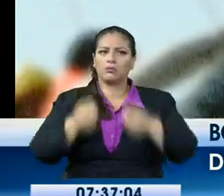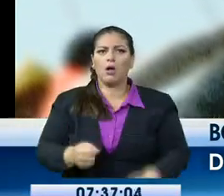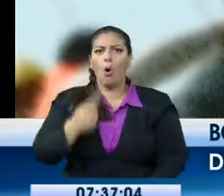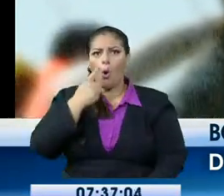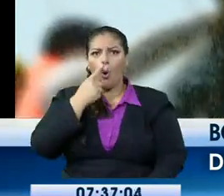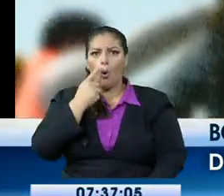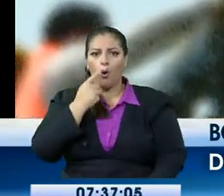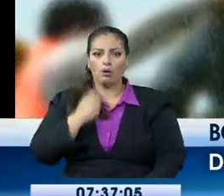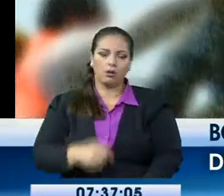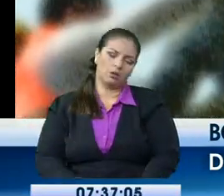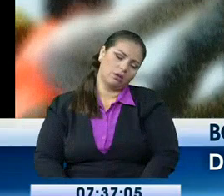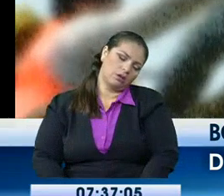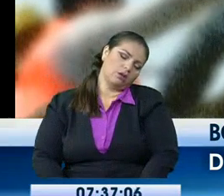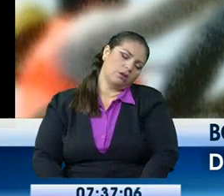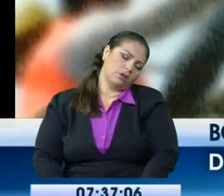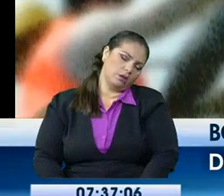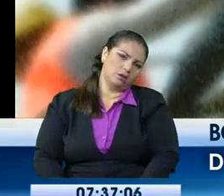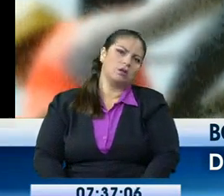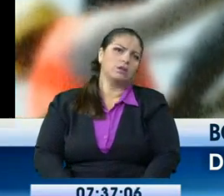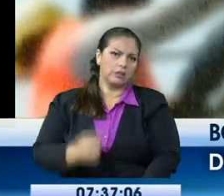se quejaba.